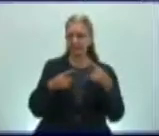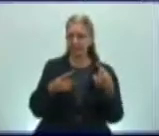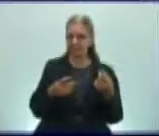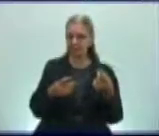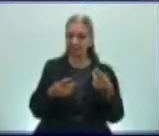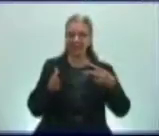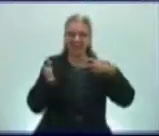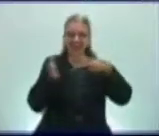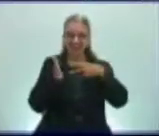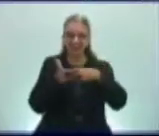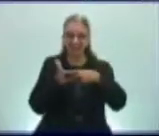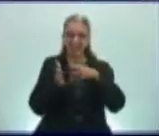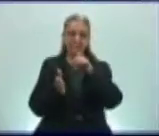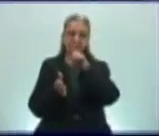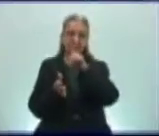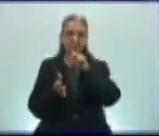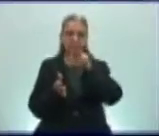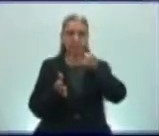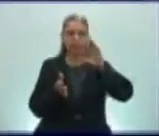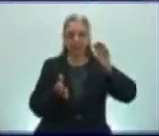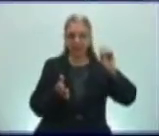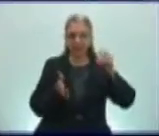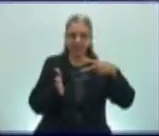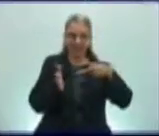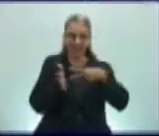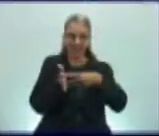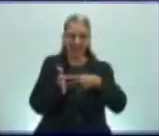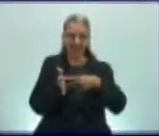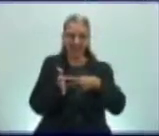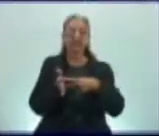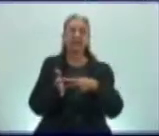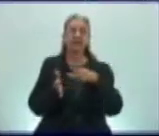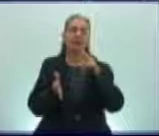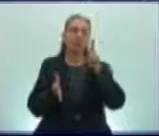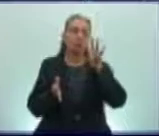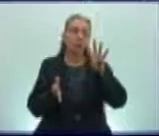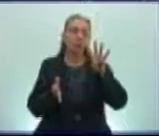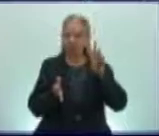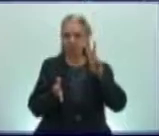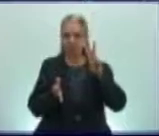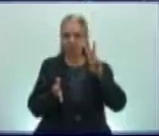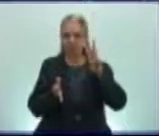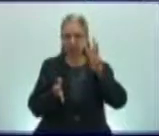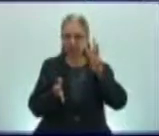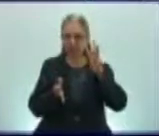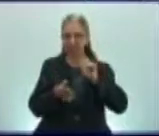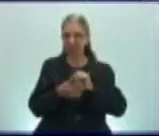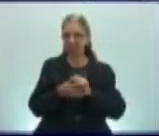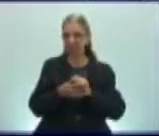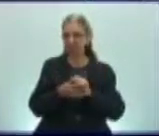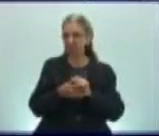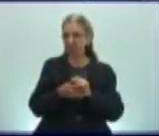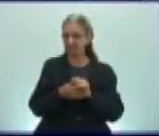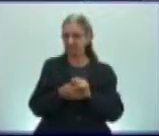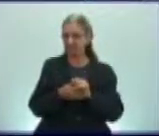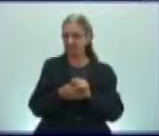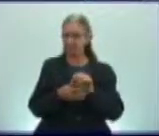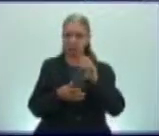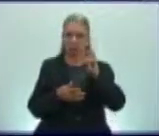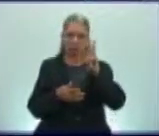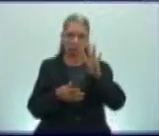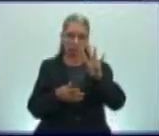la longitud del borde inferior, del fondo del plato, que es